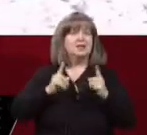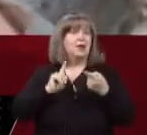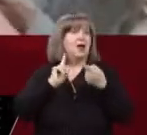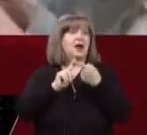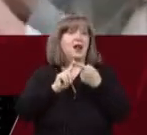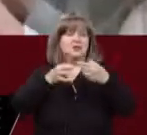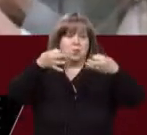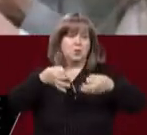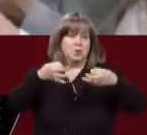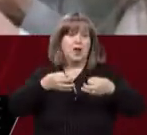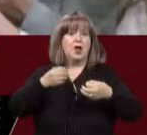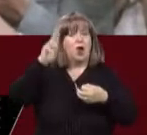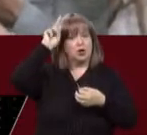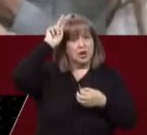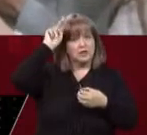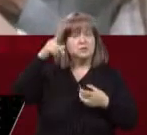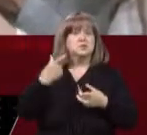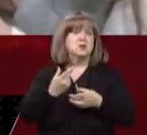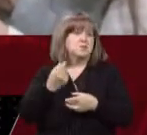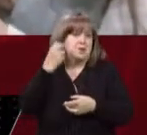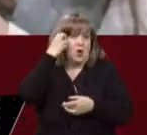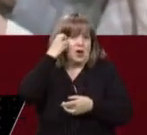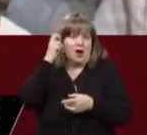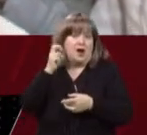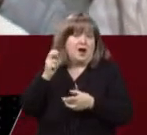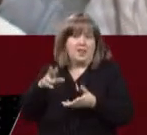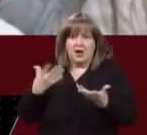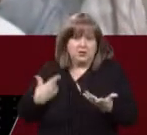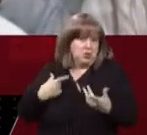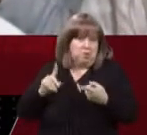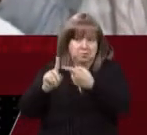relación con Alfredo Cornejo, referente al radicalismo. La verdad,